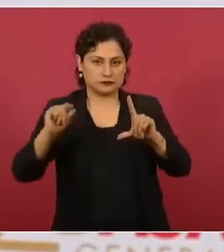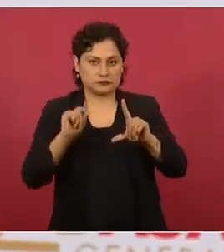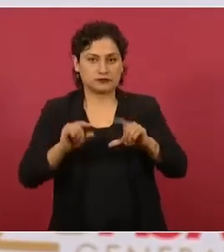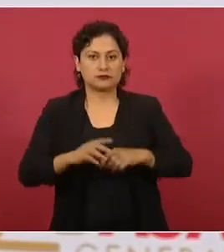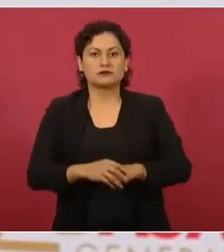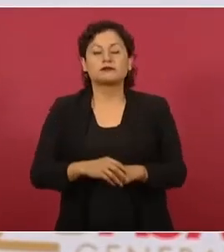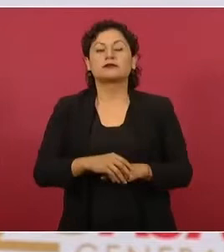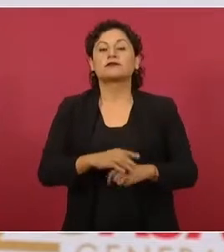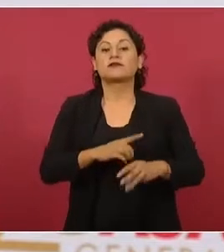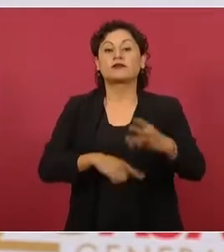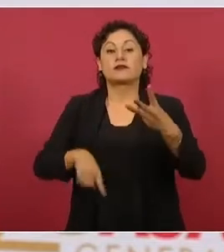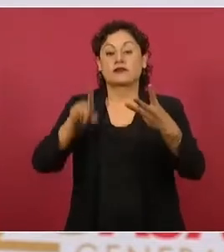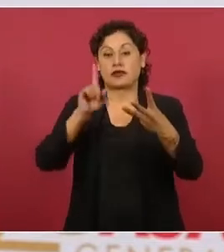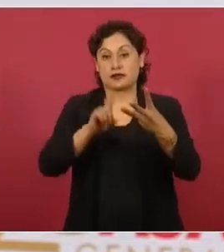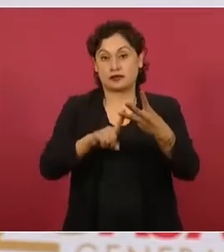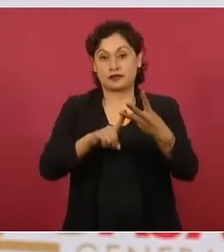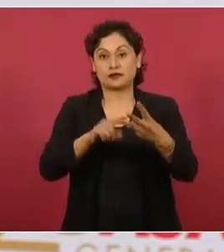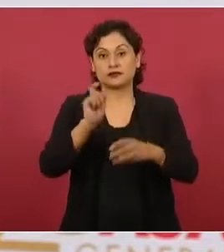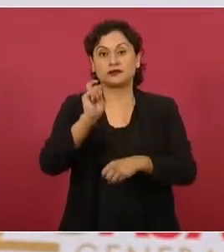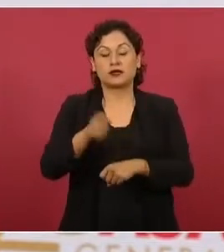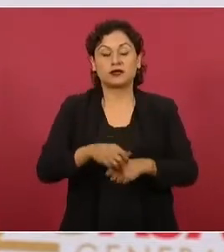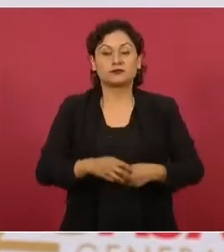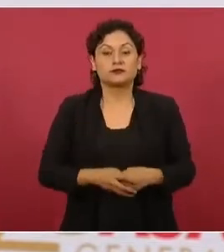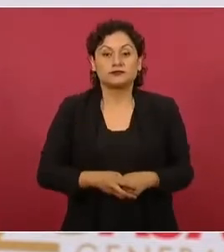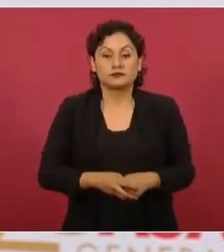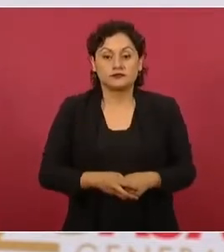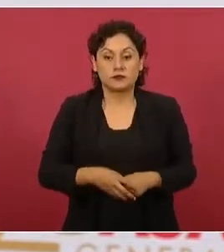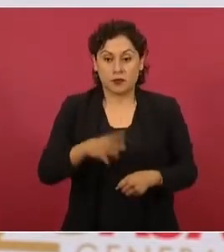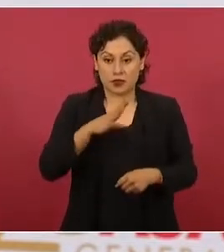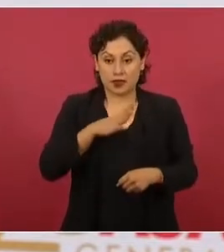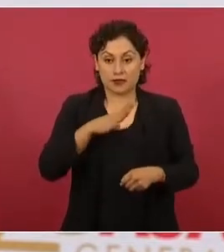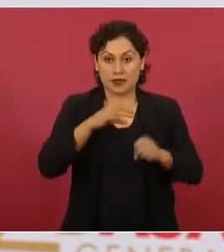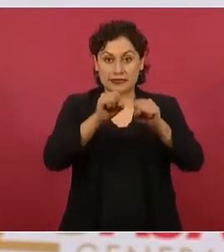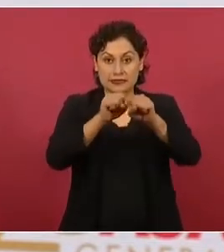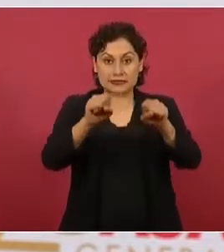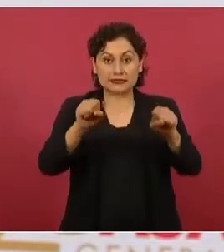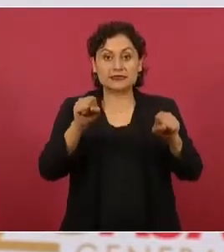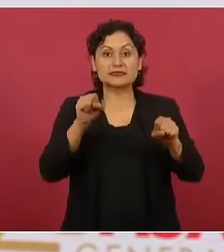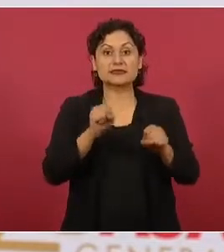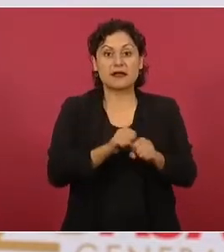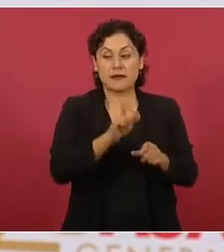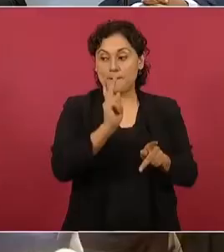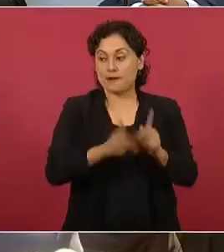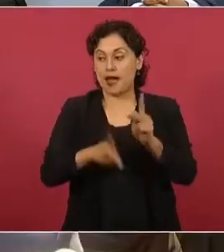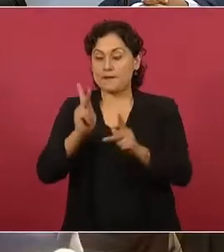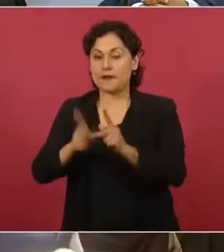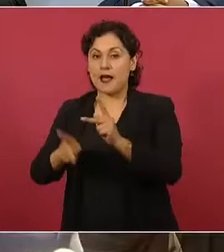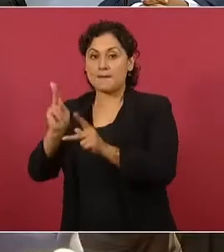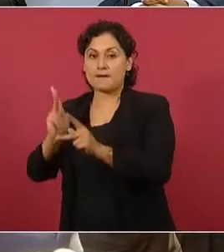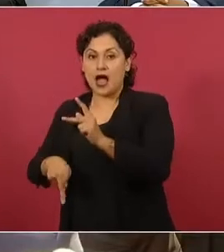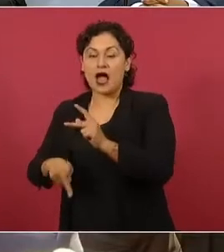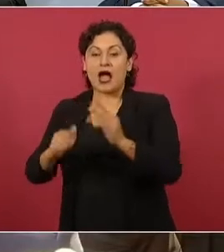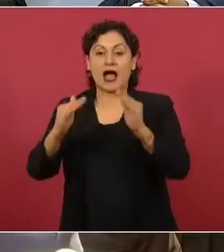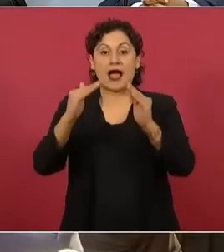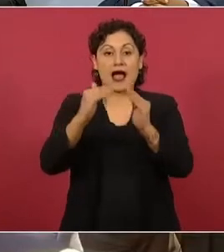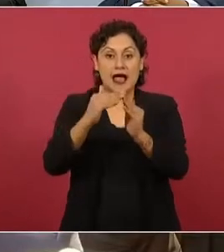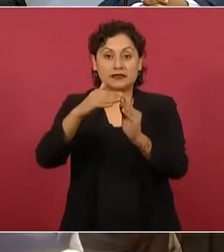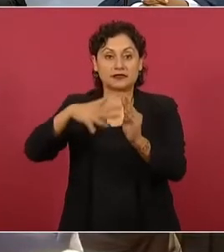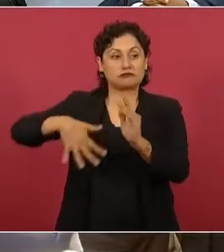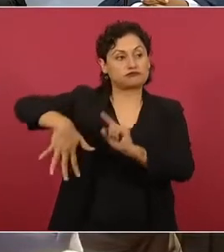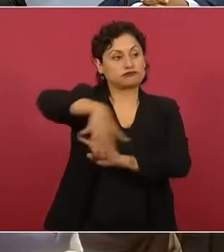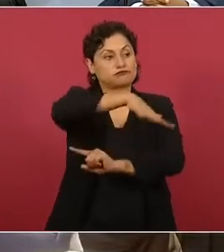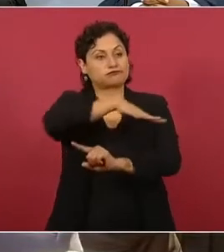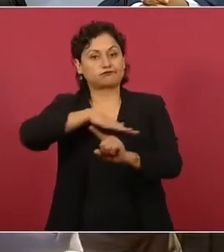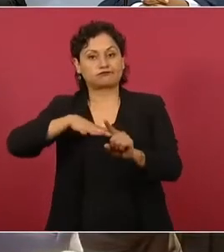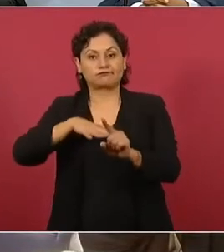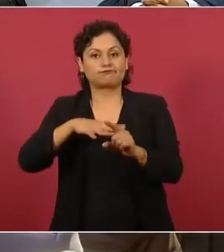3, prácticamente, que se tiene un modelo fragmentado de la vivienda con su entorno, de la vivienda